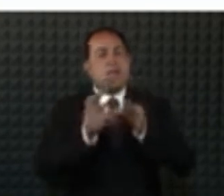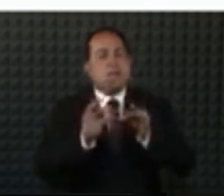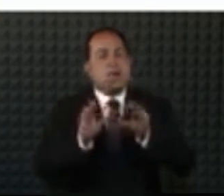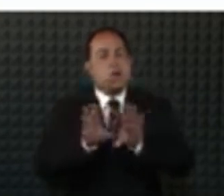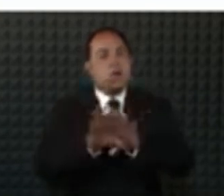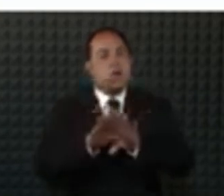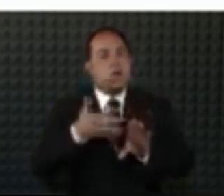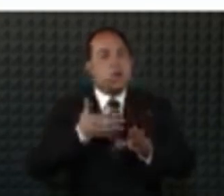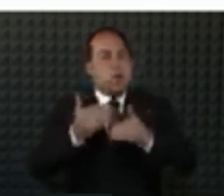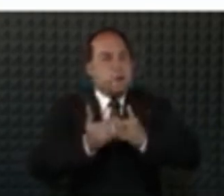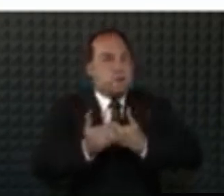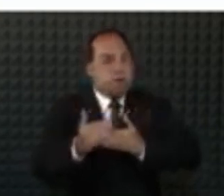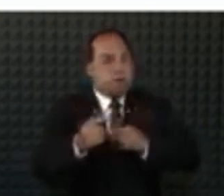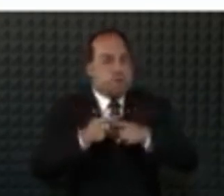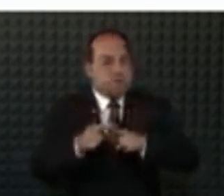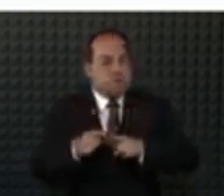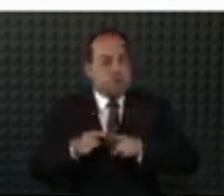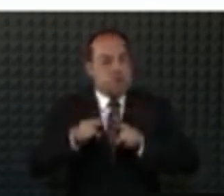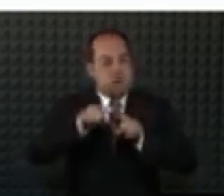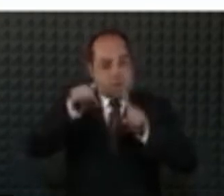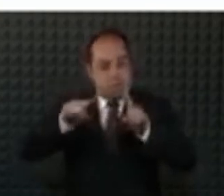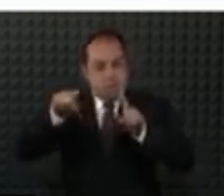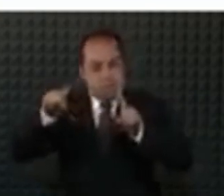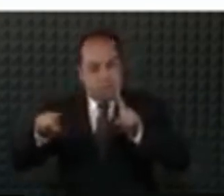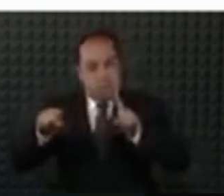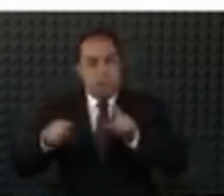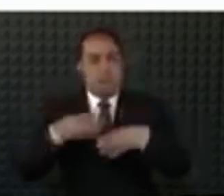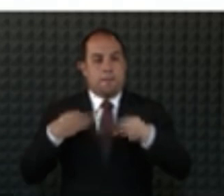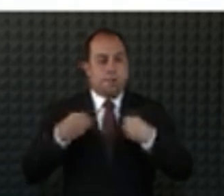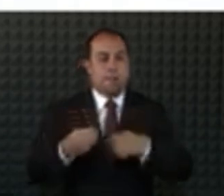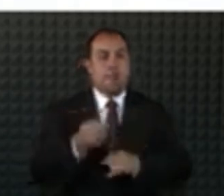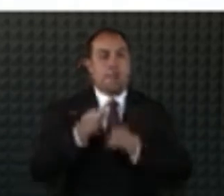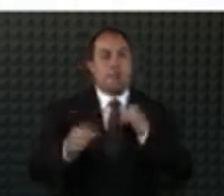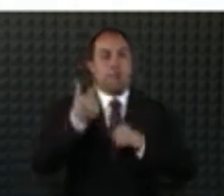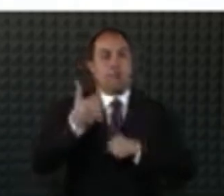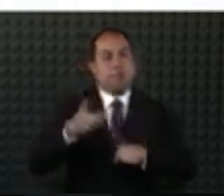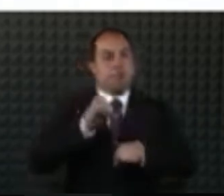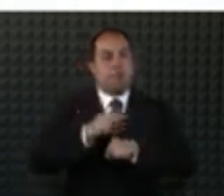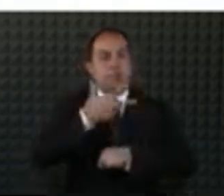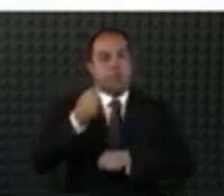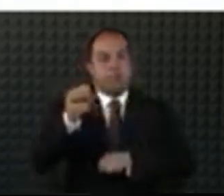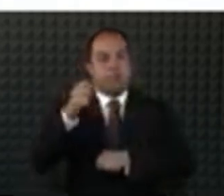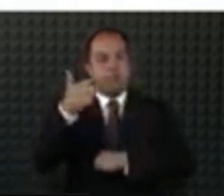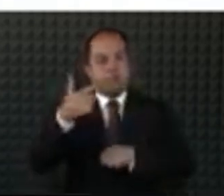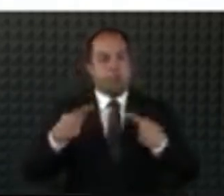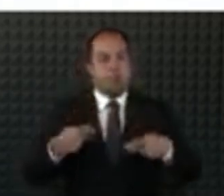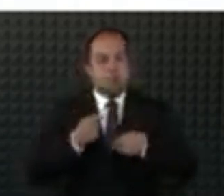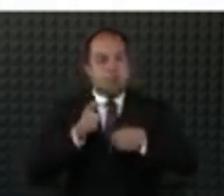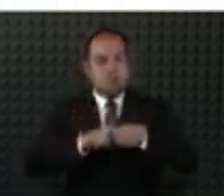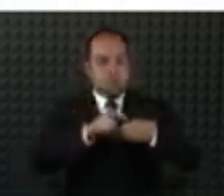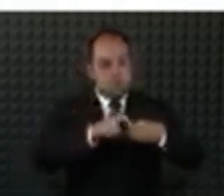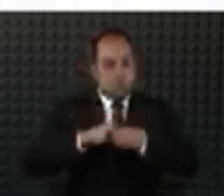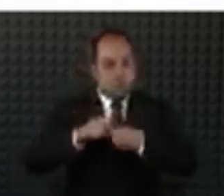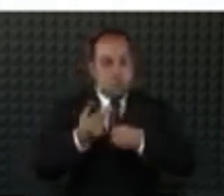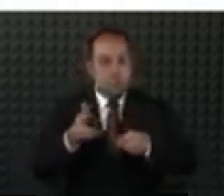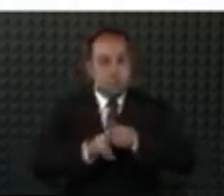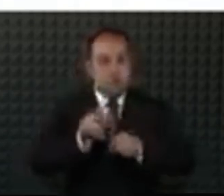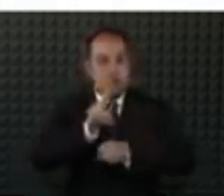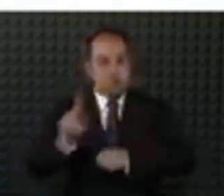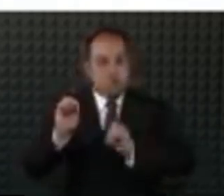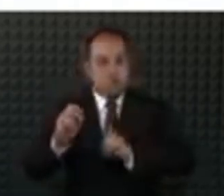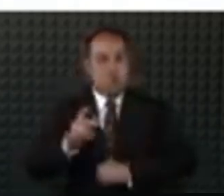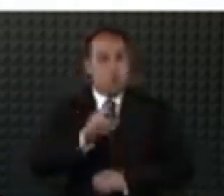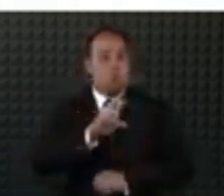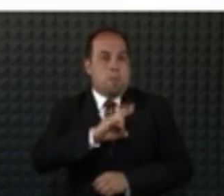a los distintos puntos de la pandemia. En los últimos 7 días, 867 personas han ingresado a hospitales públicos y privados por